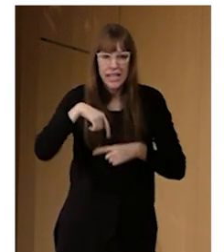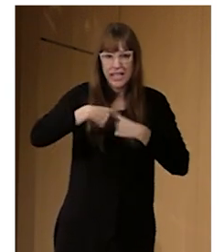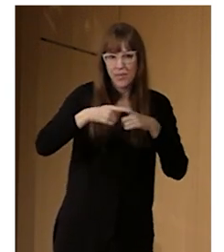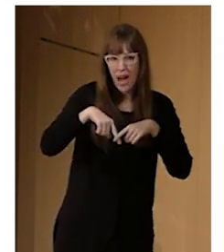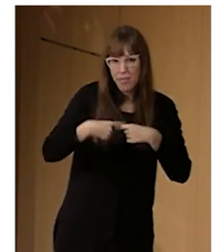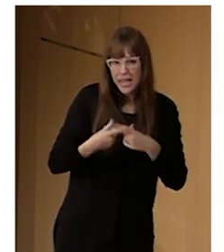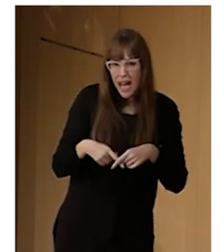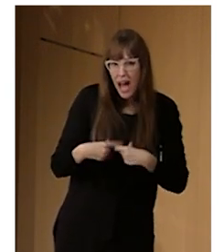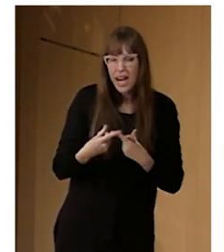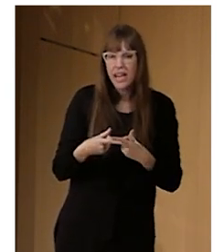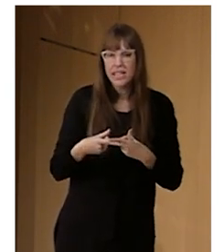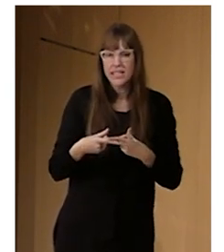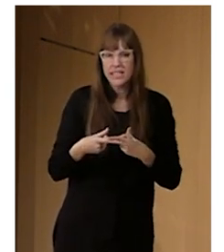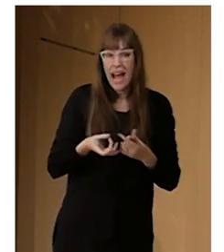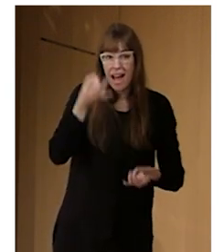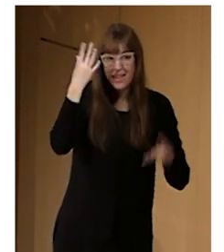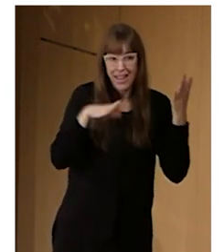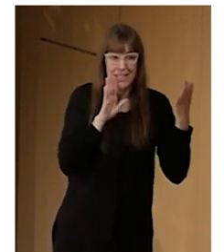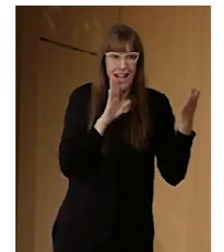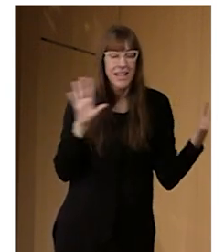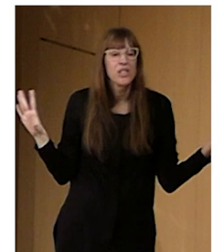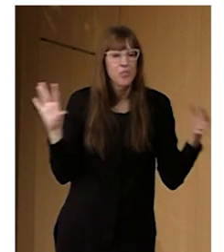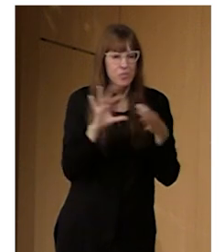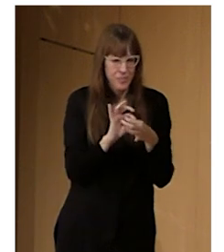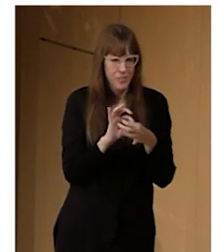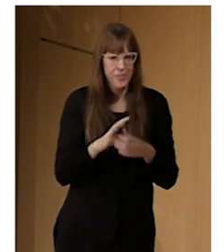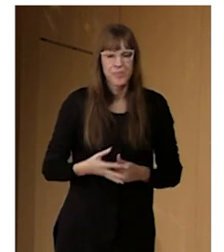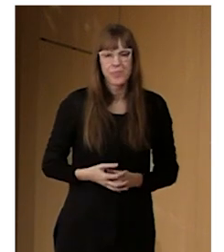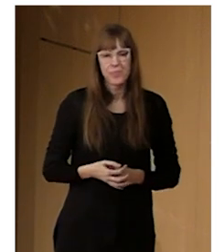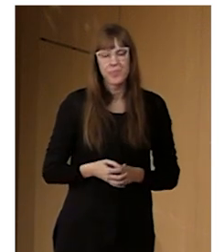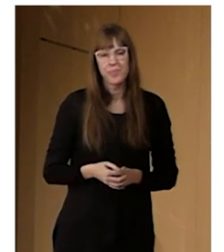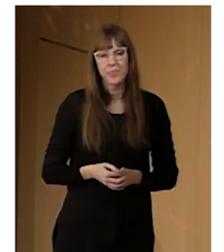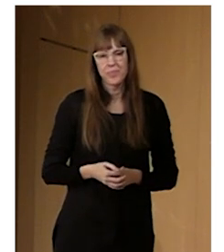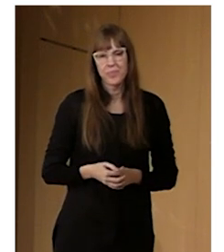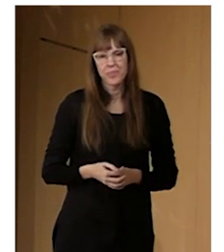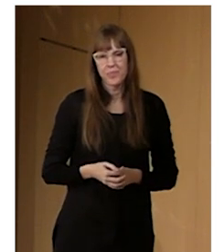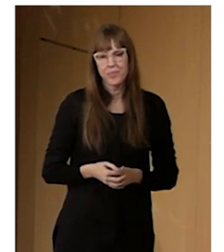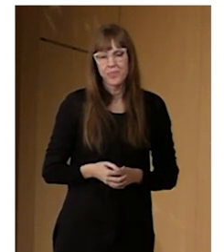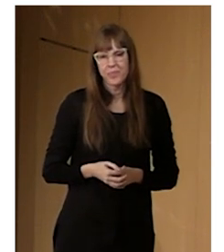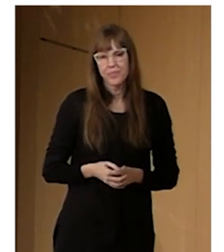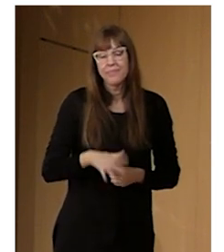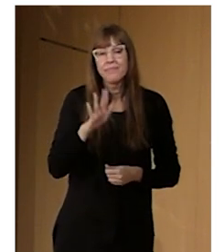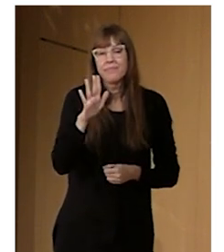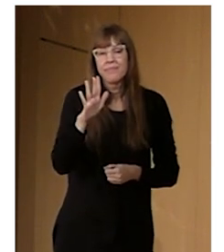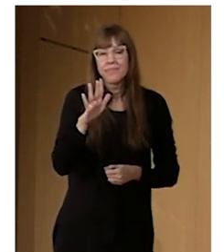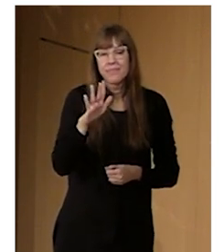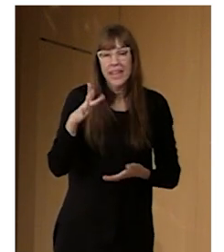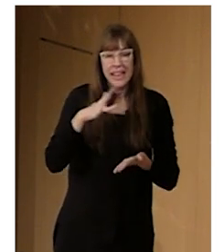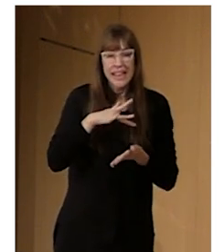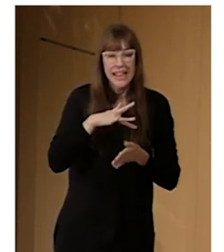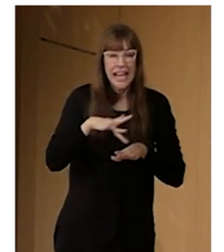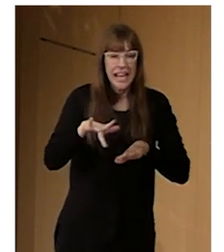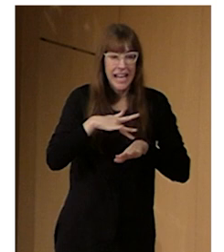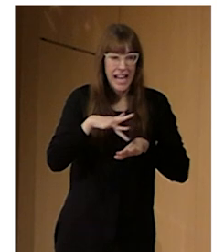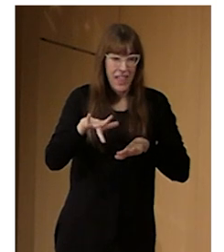de actividades eh principales de la fundación Por qué comenzamos con la digitalización